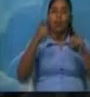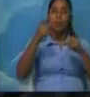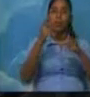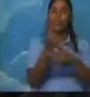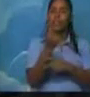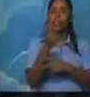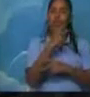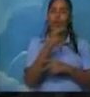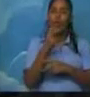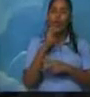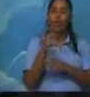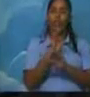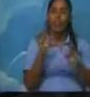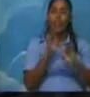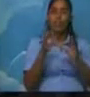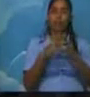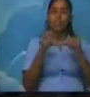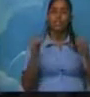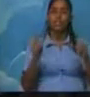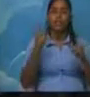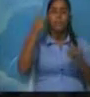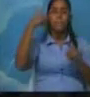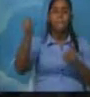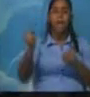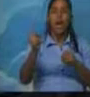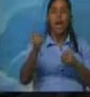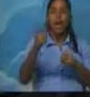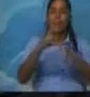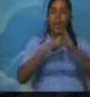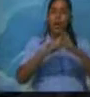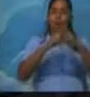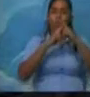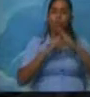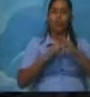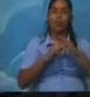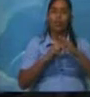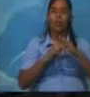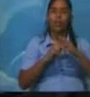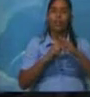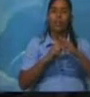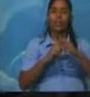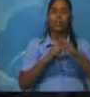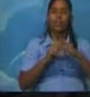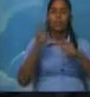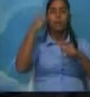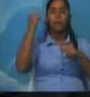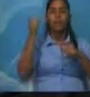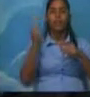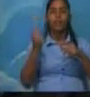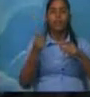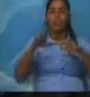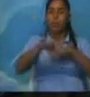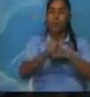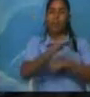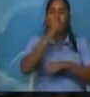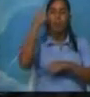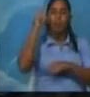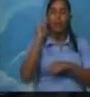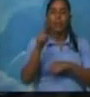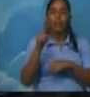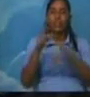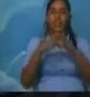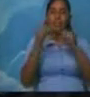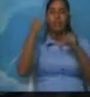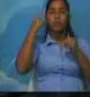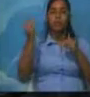oro de ell para para honrarlo para tomar para para tomarlo para ti